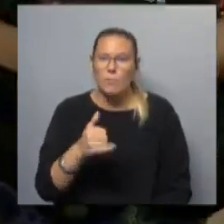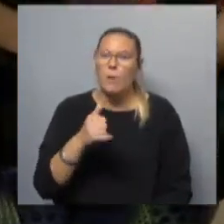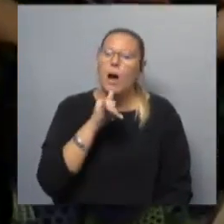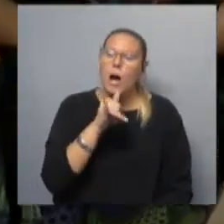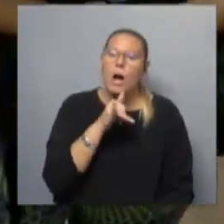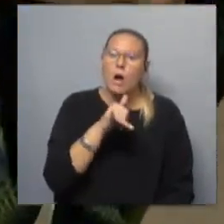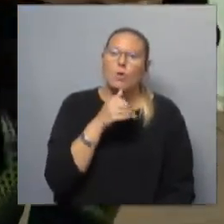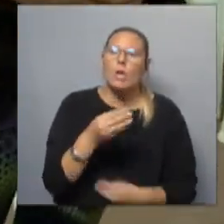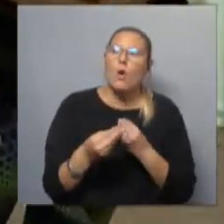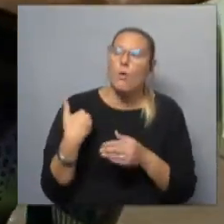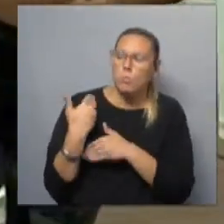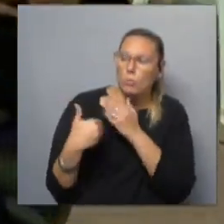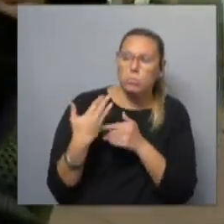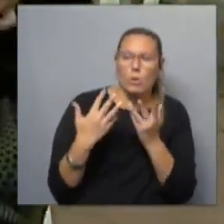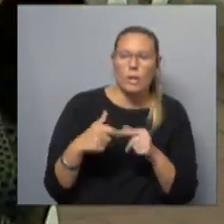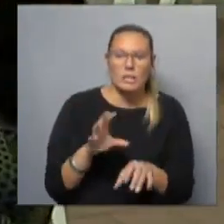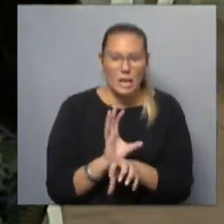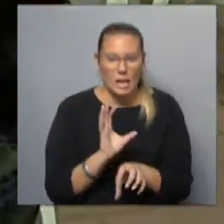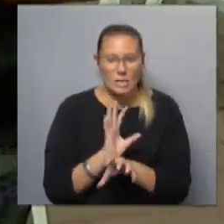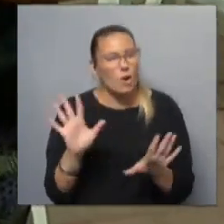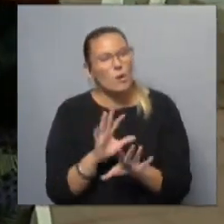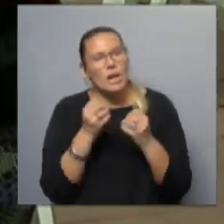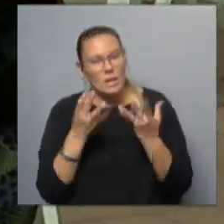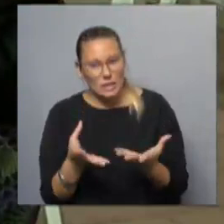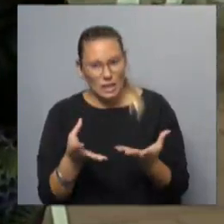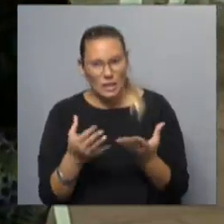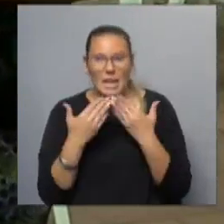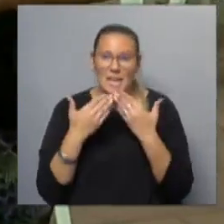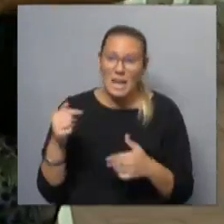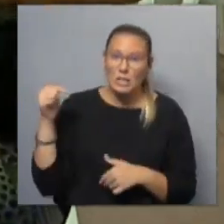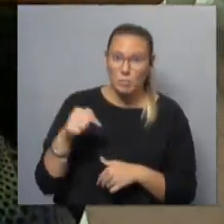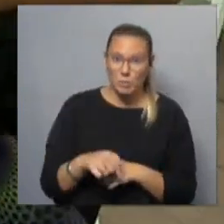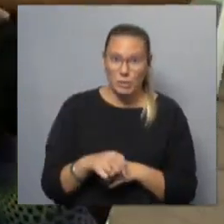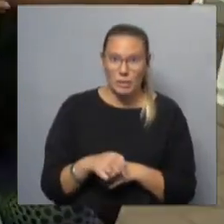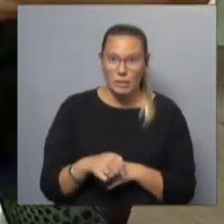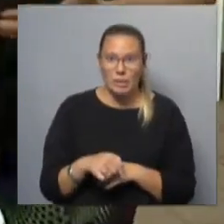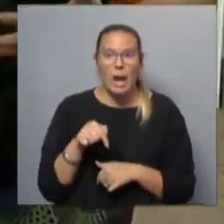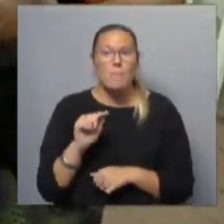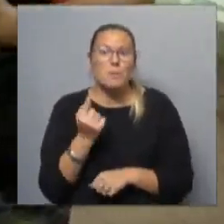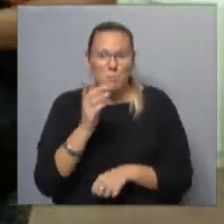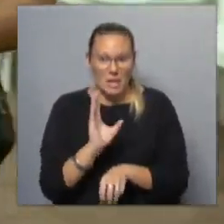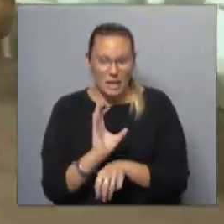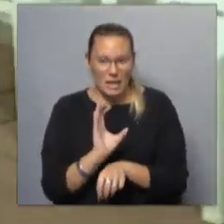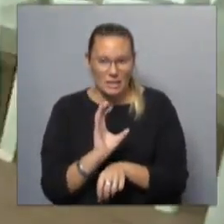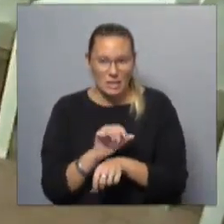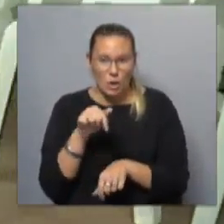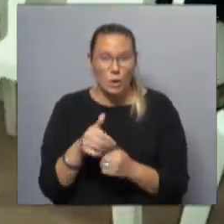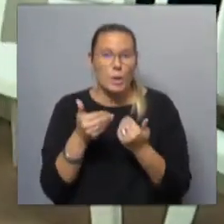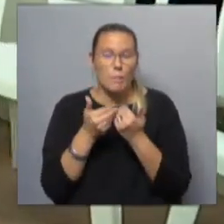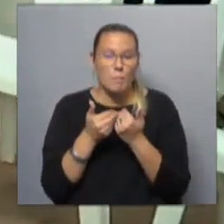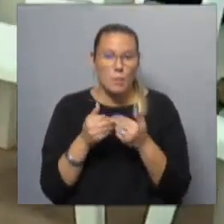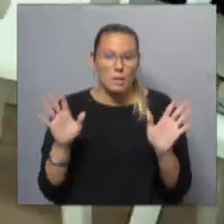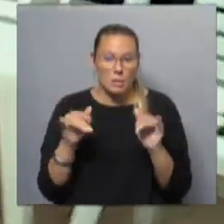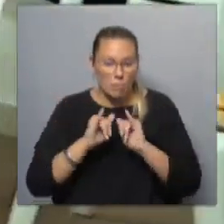cómo vienen estas clases. Florencia, ¿cómo estás? Hola, ¿qué tal? Muchas gracias por venir a esta primera clase. Hoy empezamos